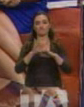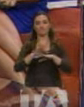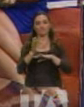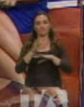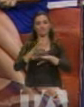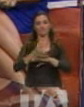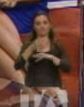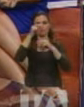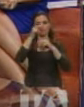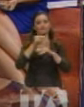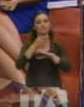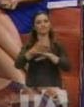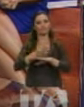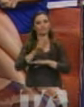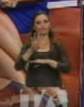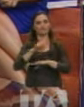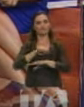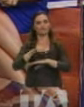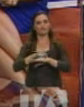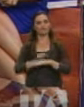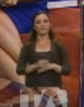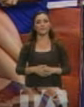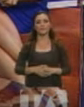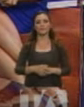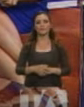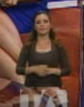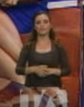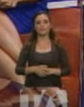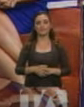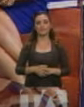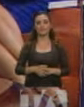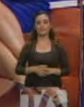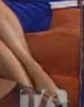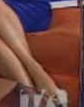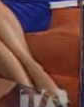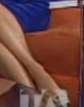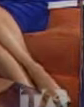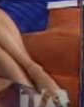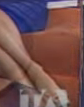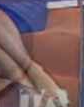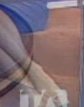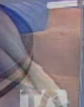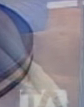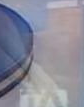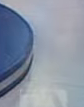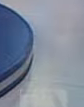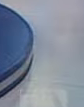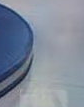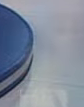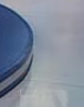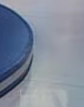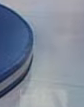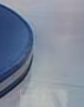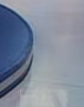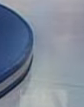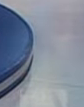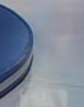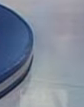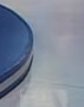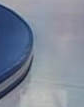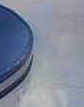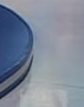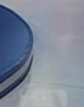cita con la información en 24 horas al mediodía. Feliz resto del día. La verdad.